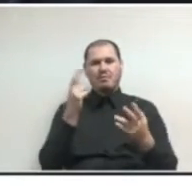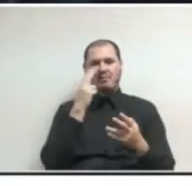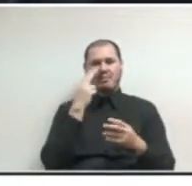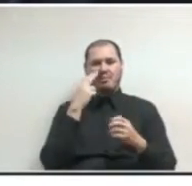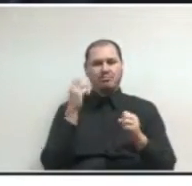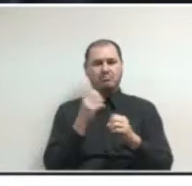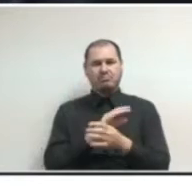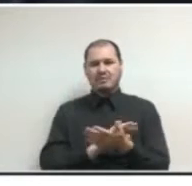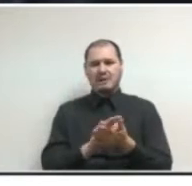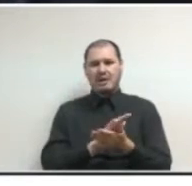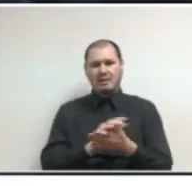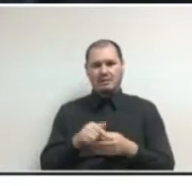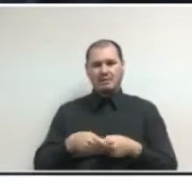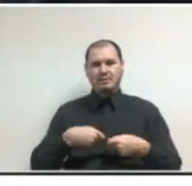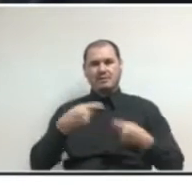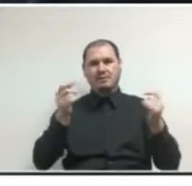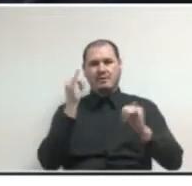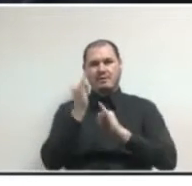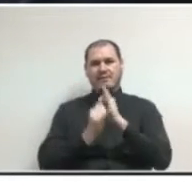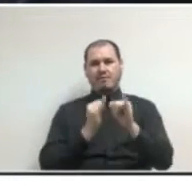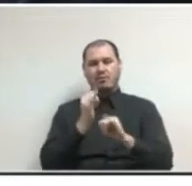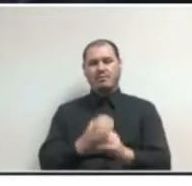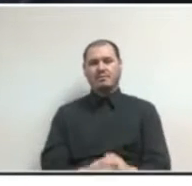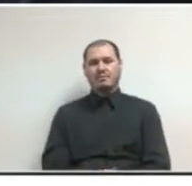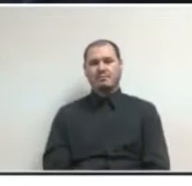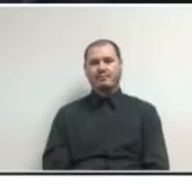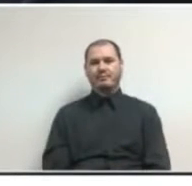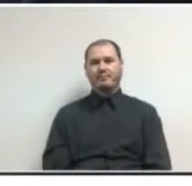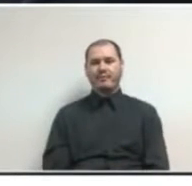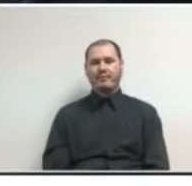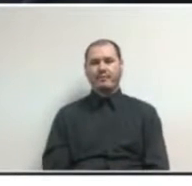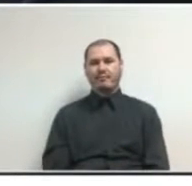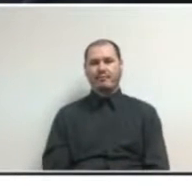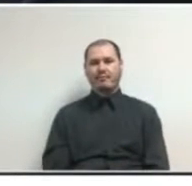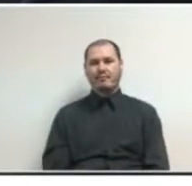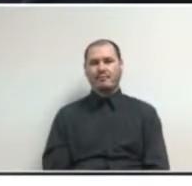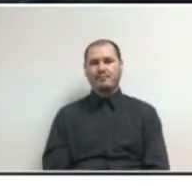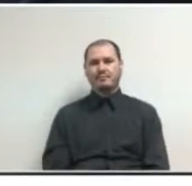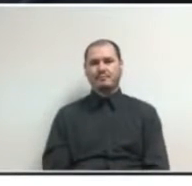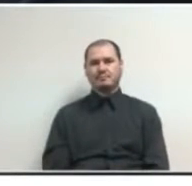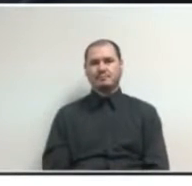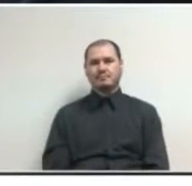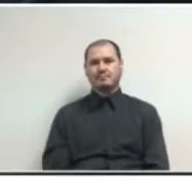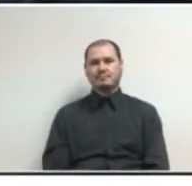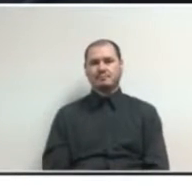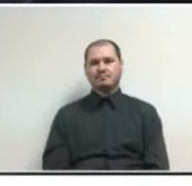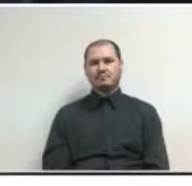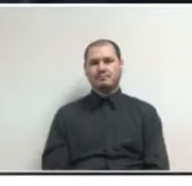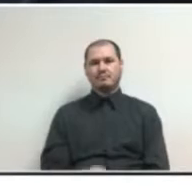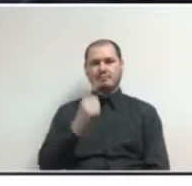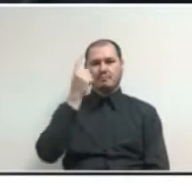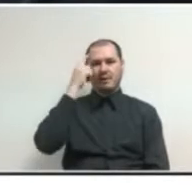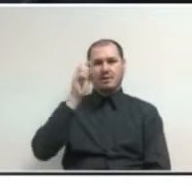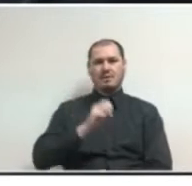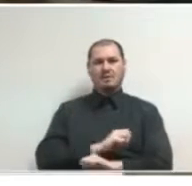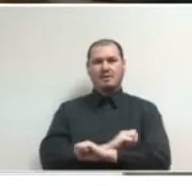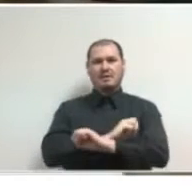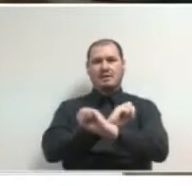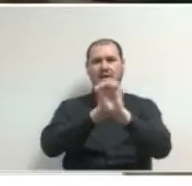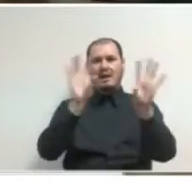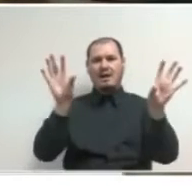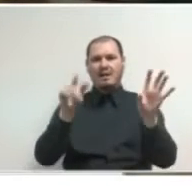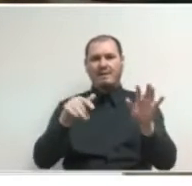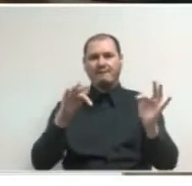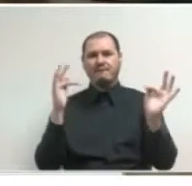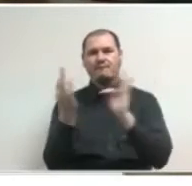el pues éramos ni Marandú o Yeyerué y Andrés y nada va a Yerué. Cato ahí se llamó Jovay, pues